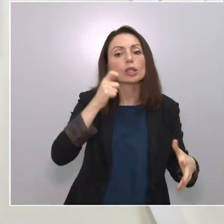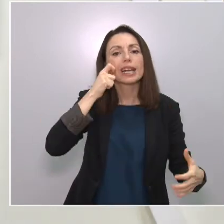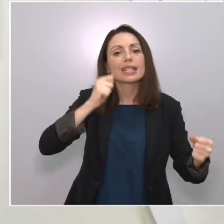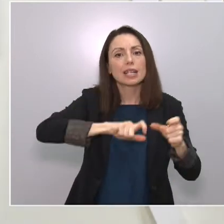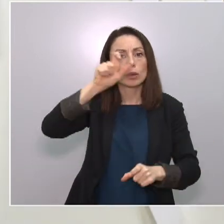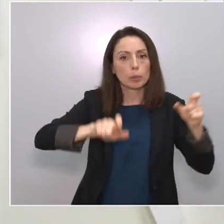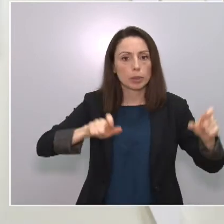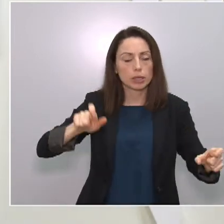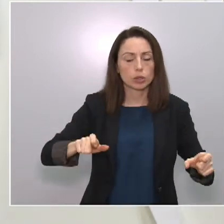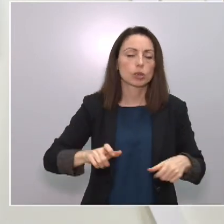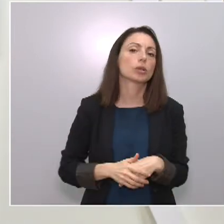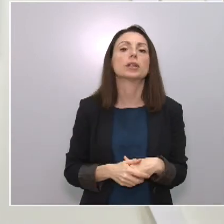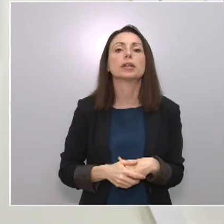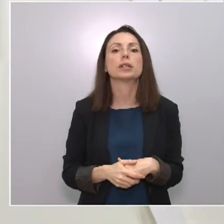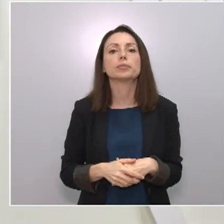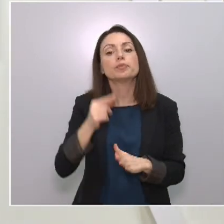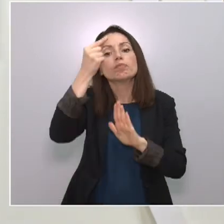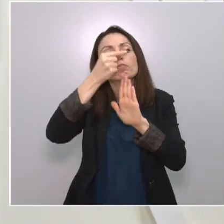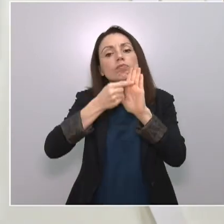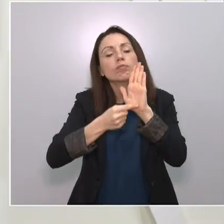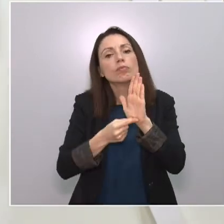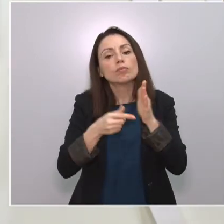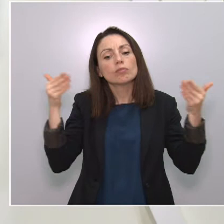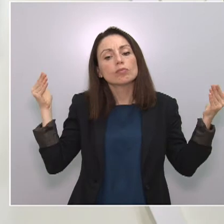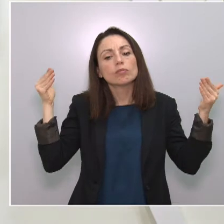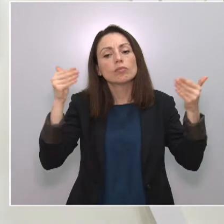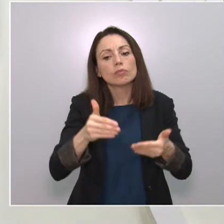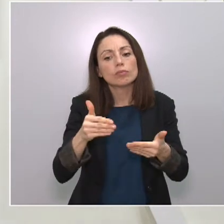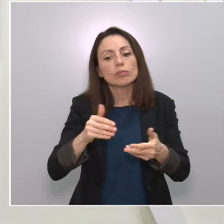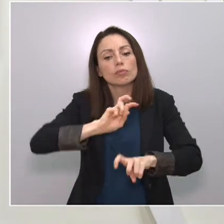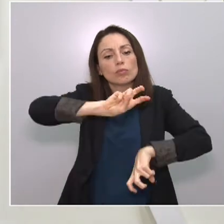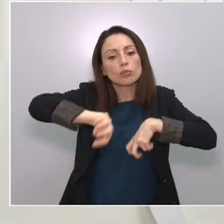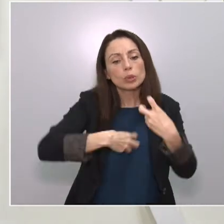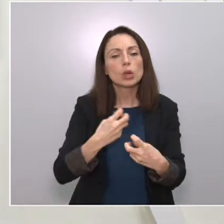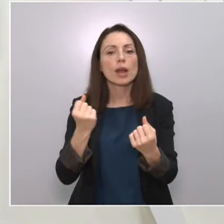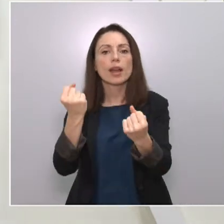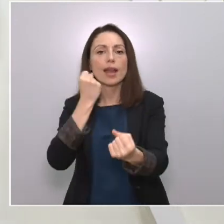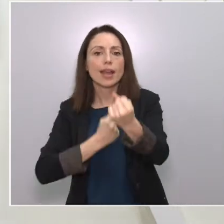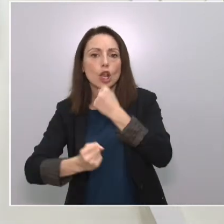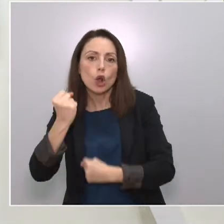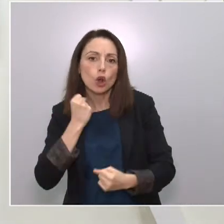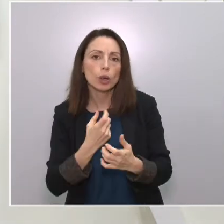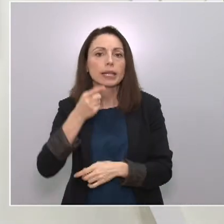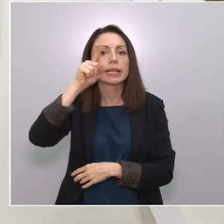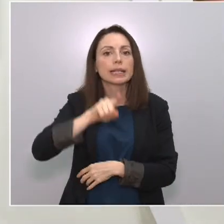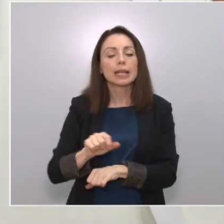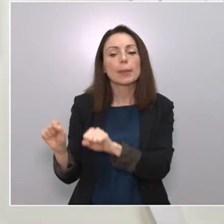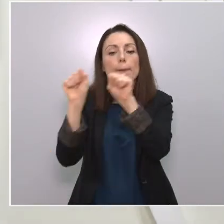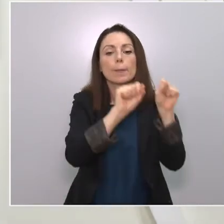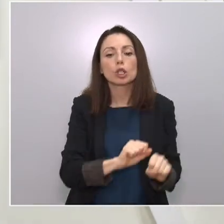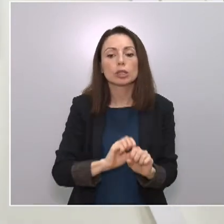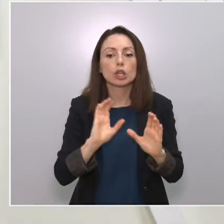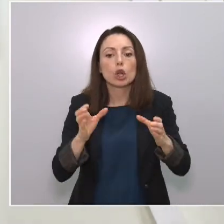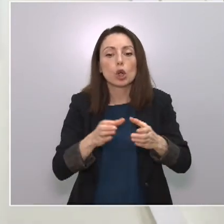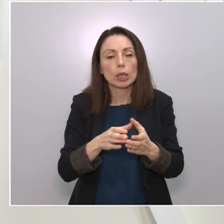de las personas. Aquellas medidas que vayan dirigidas a la reactivación económica y también a la protección de los